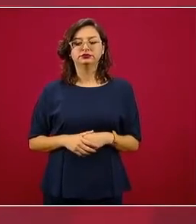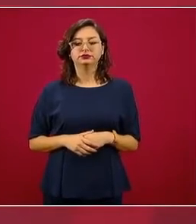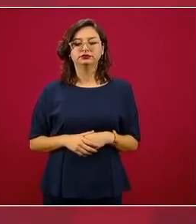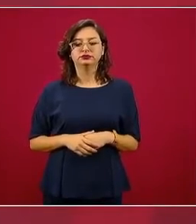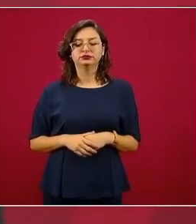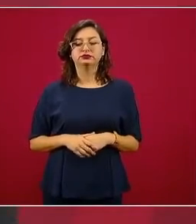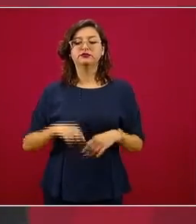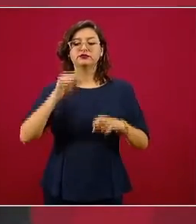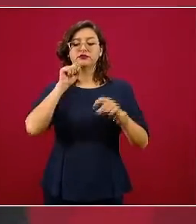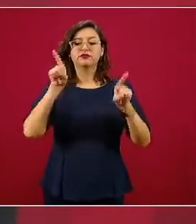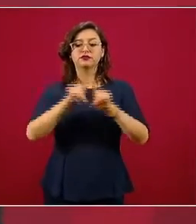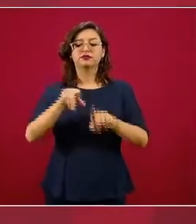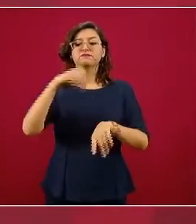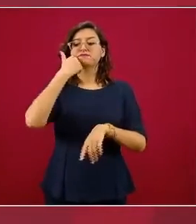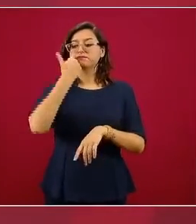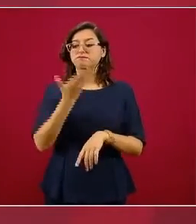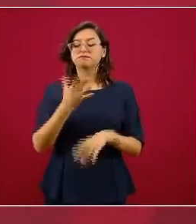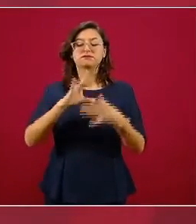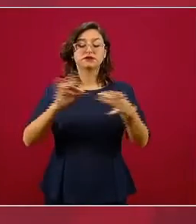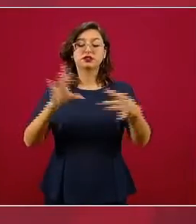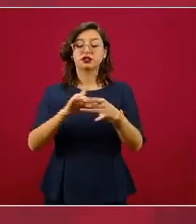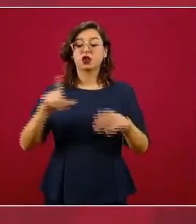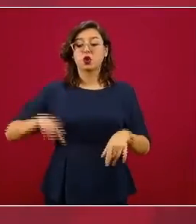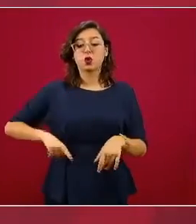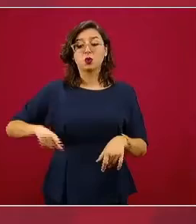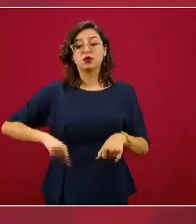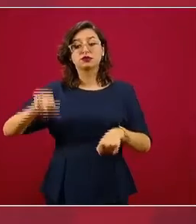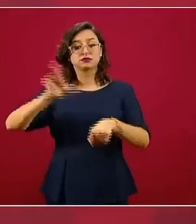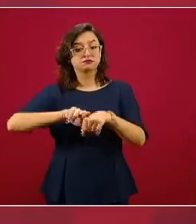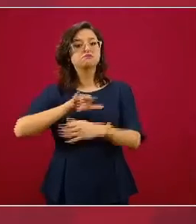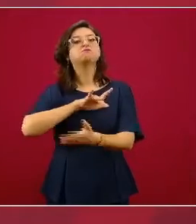la colaboración de los gobernadores.